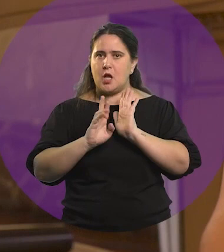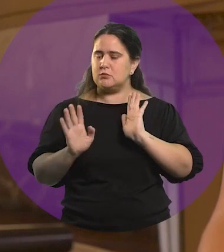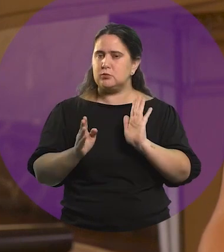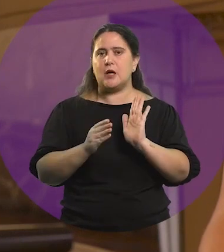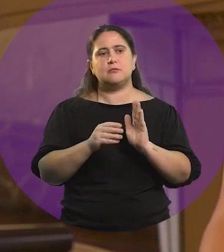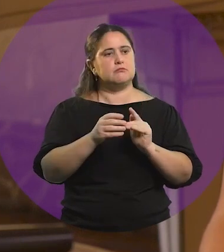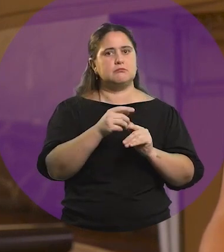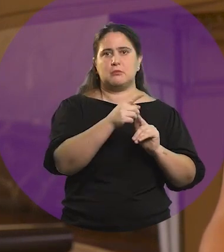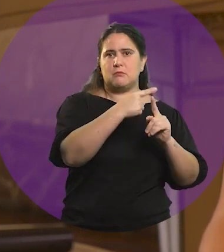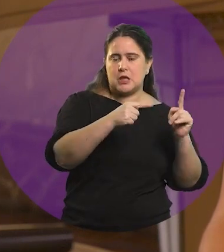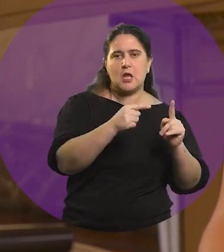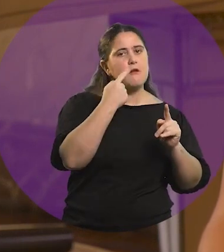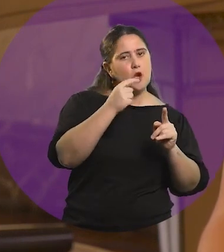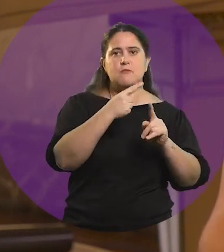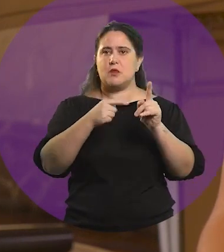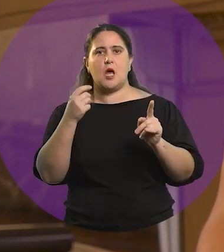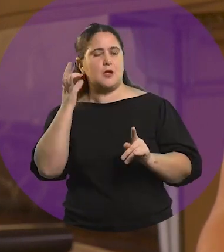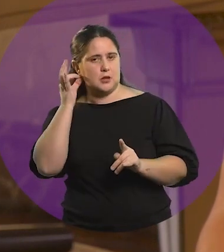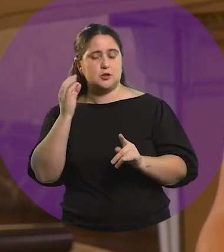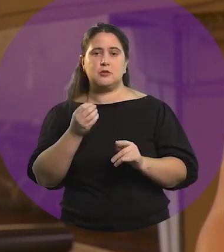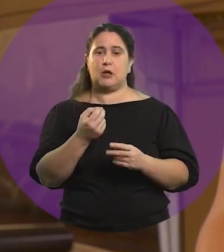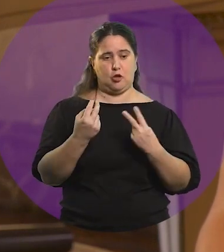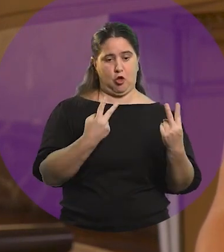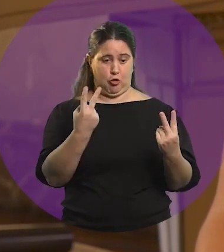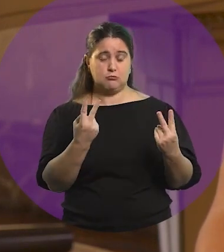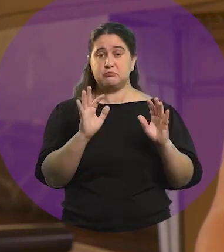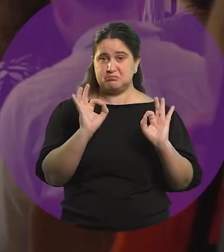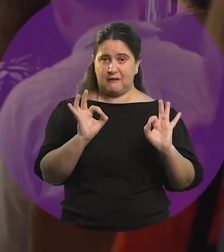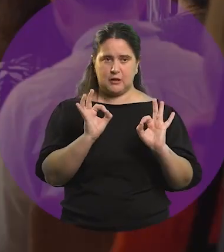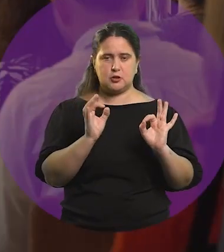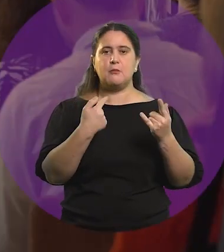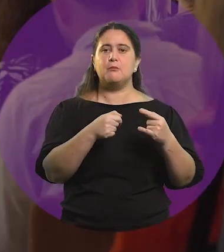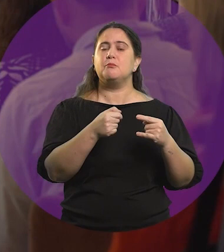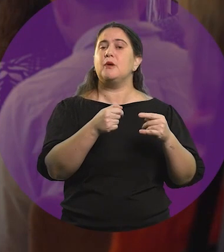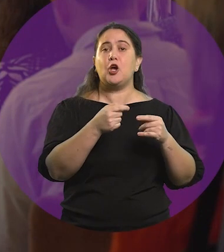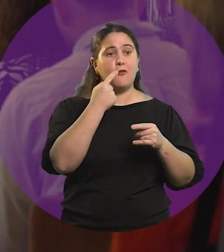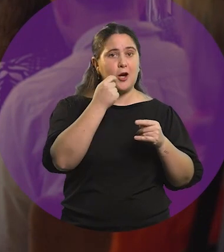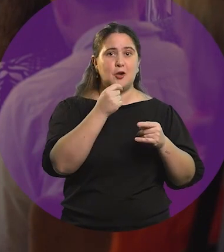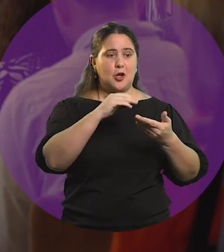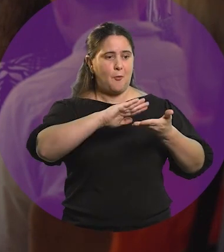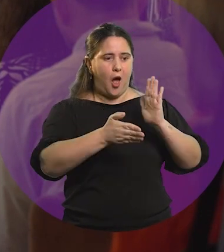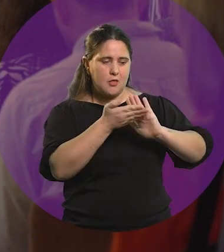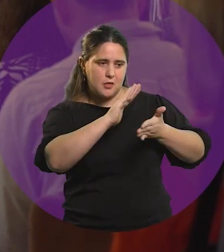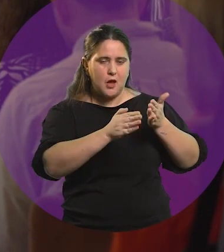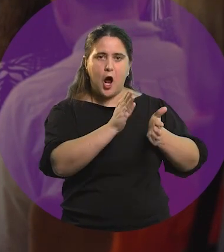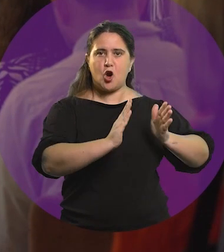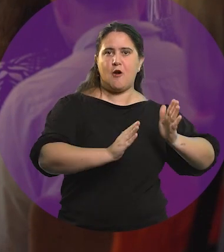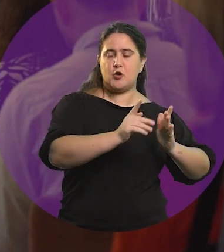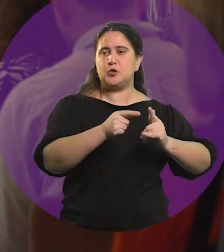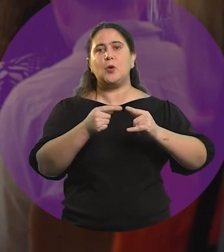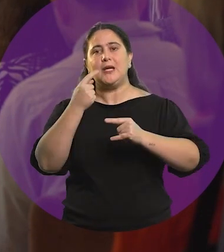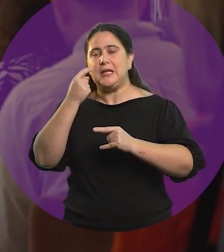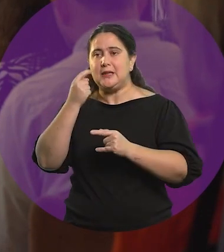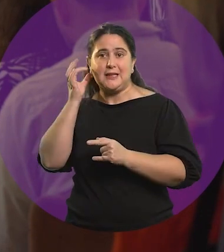fueran 50 y 50. Bueno, perfecto. Teníamos 2 niñas, 2 varones en cada equipo, pero los varones armaban el robot y las niñas hacían las carteleras. Entonces nos